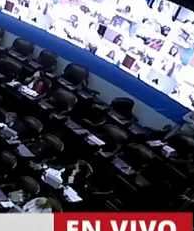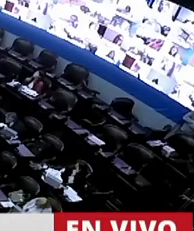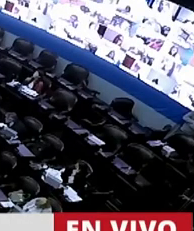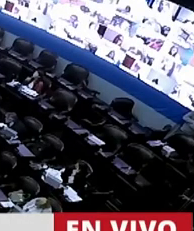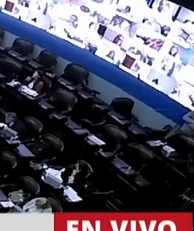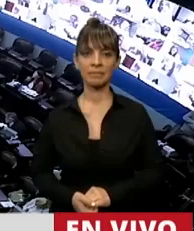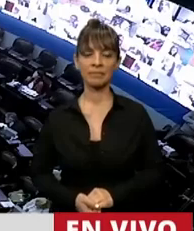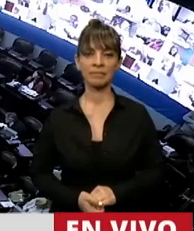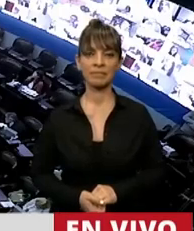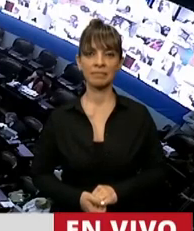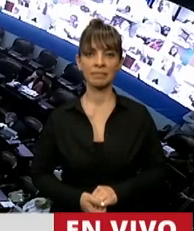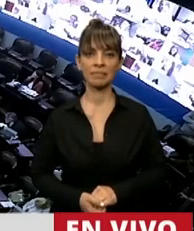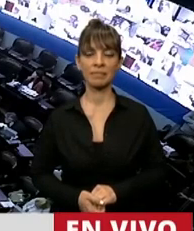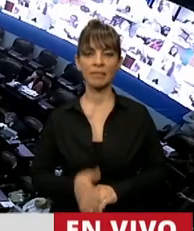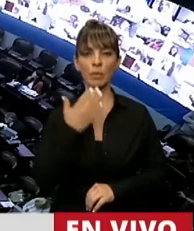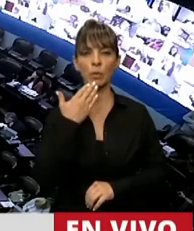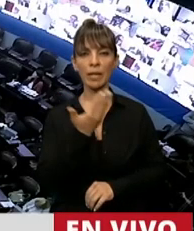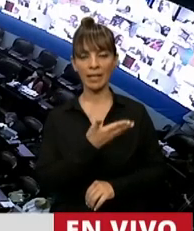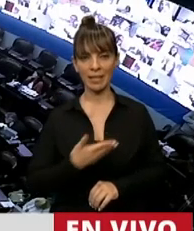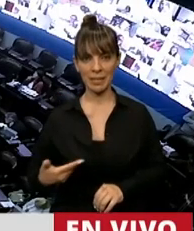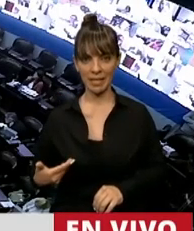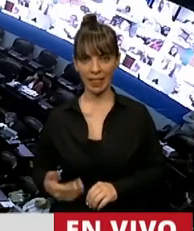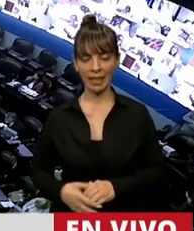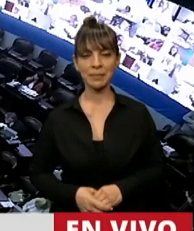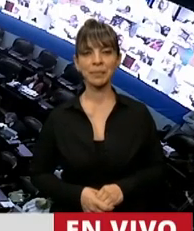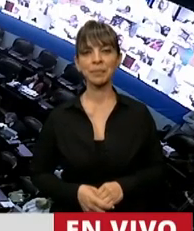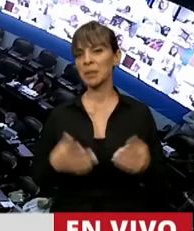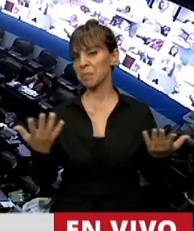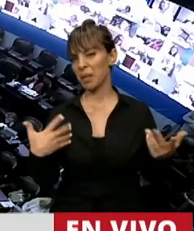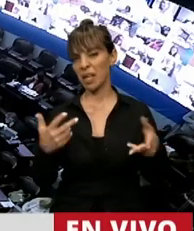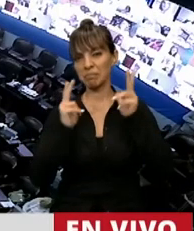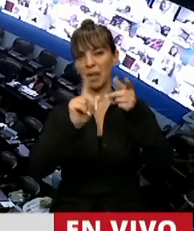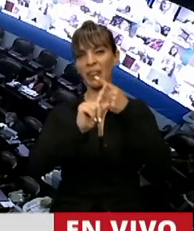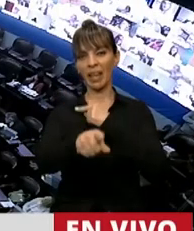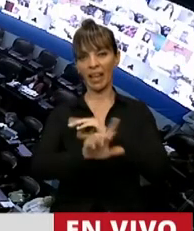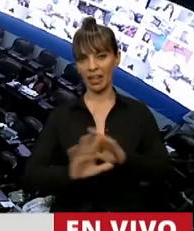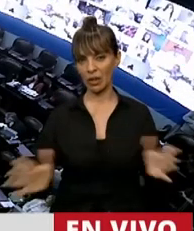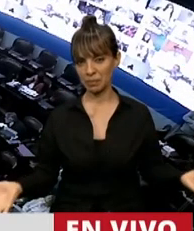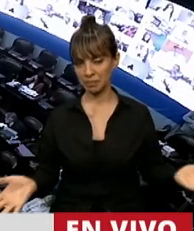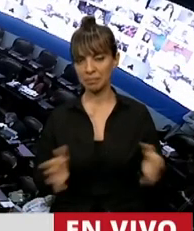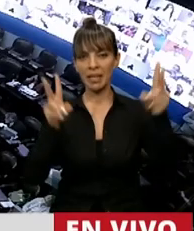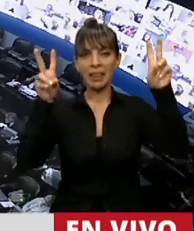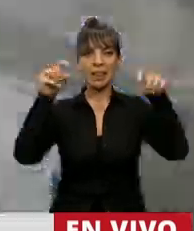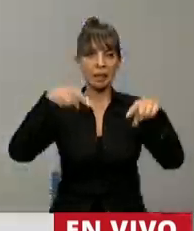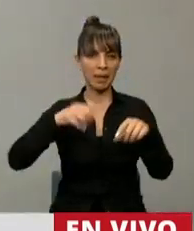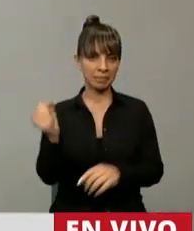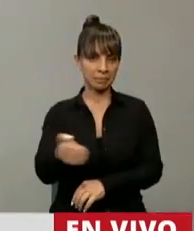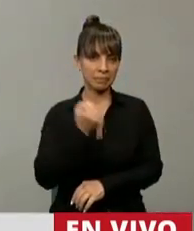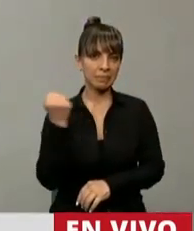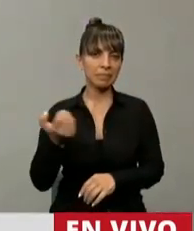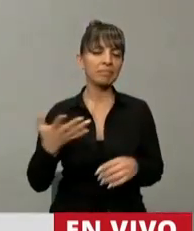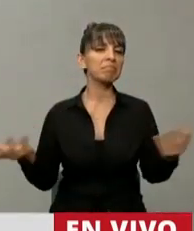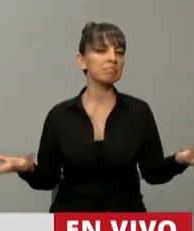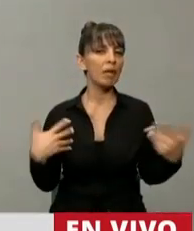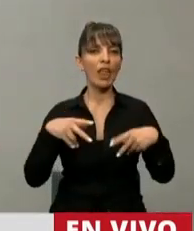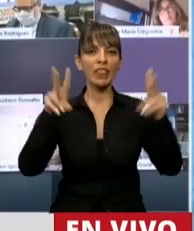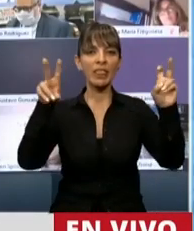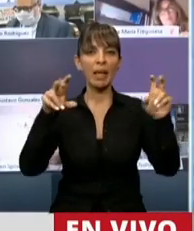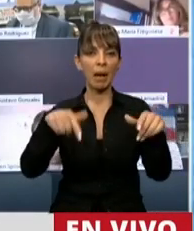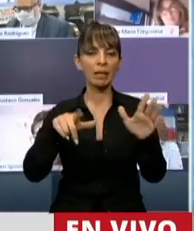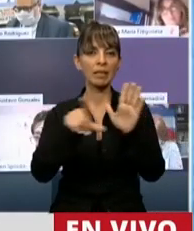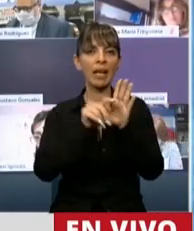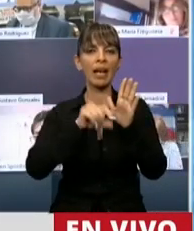Gracias, señor presidente. Bueno, vamos a ir directamente al tema que estamos tratando, que